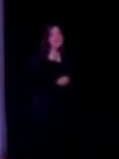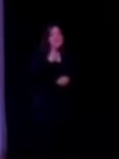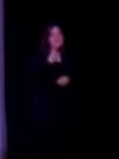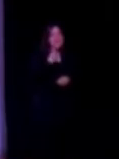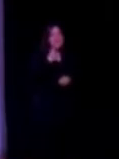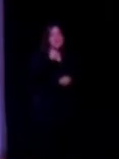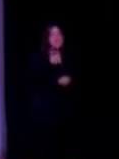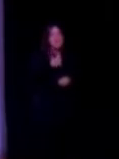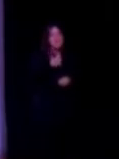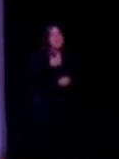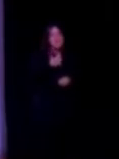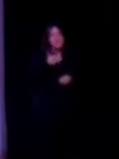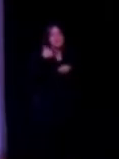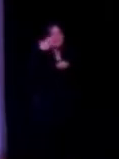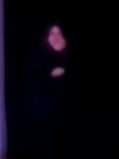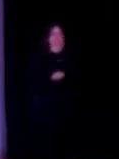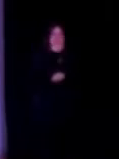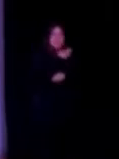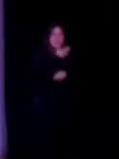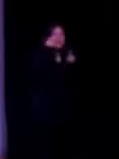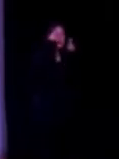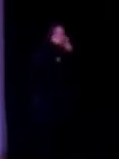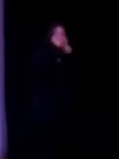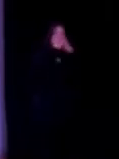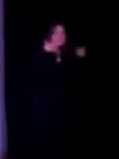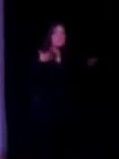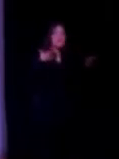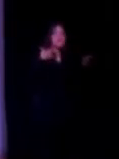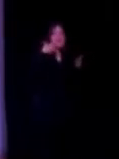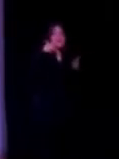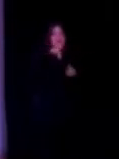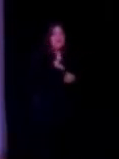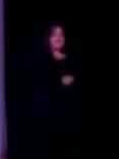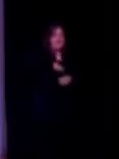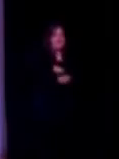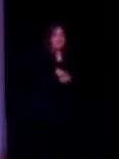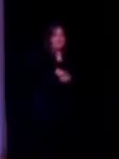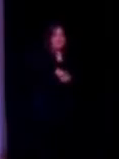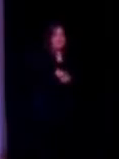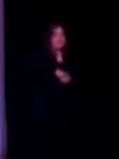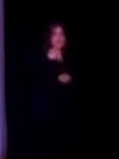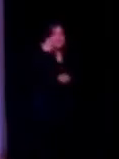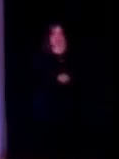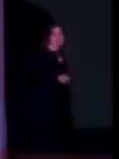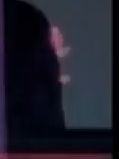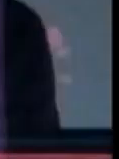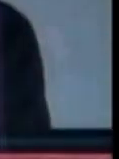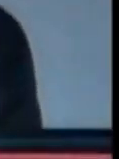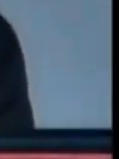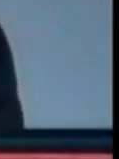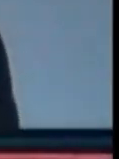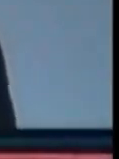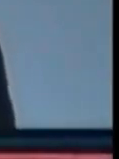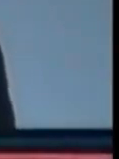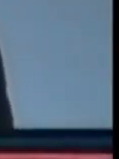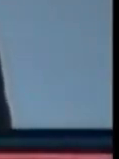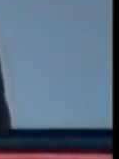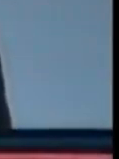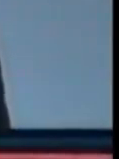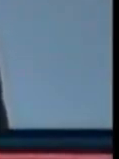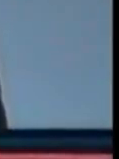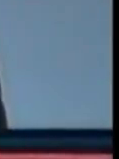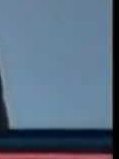yo que plantea una escuela orientada desde la ética. Una escuela que como metáfora también, es muy personal, pero, y no